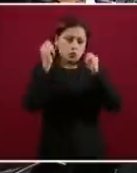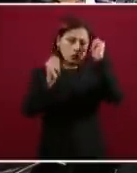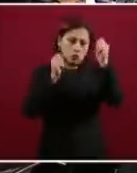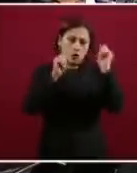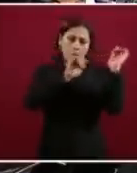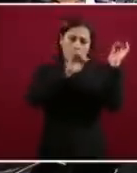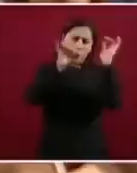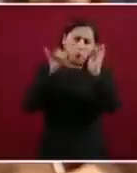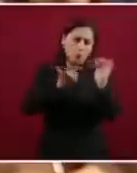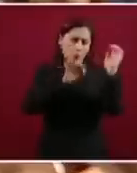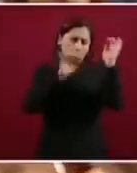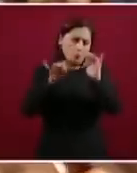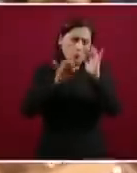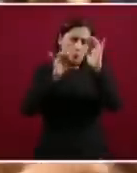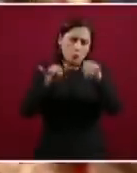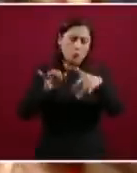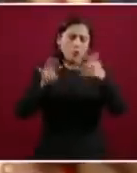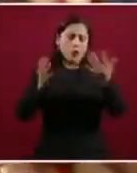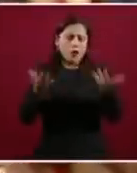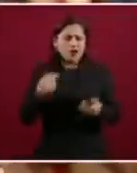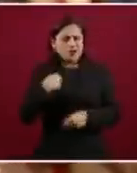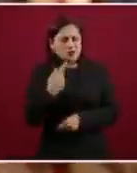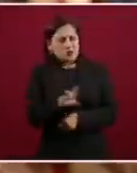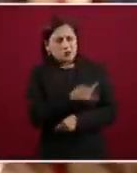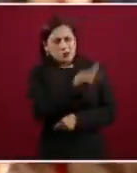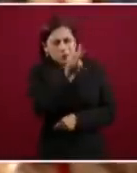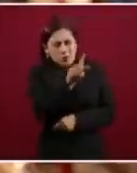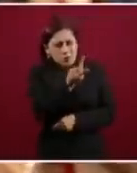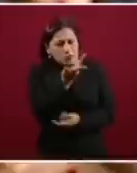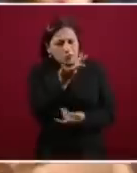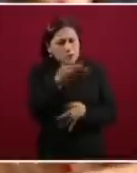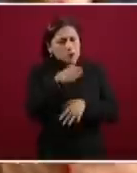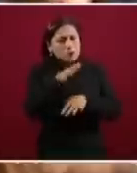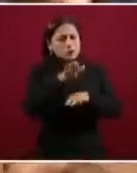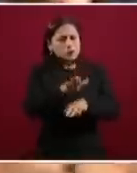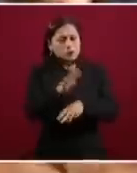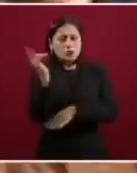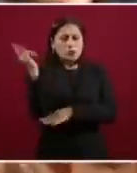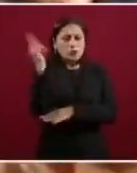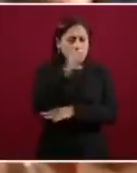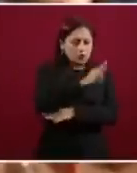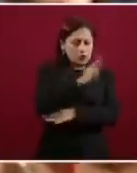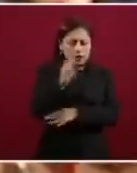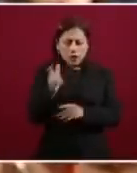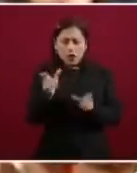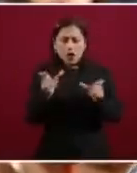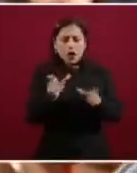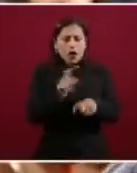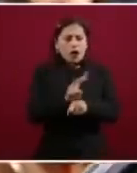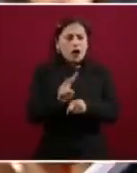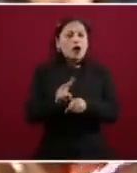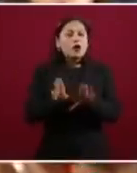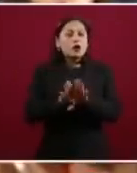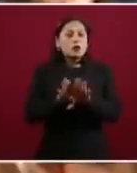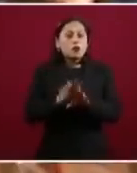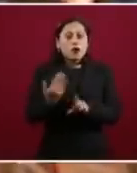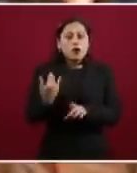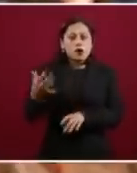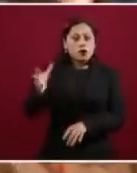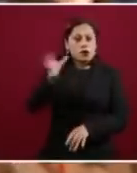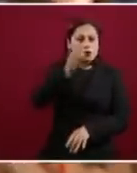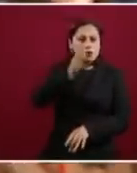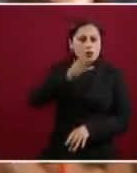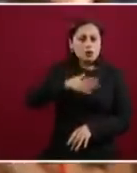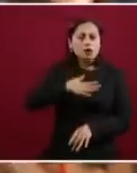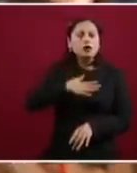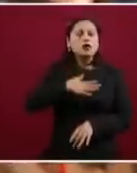Y quisiera preguntarles cómo se van a vigilar específicamente los aeropuertos. Nos acaba de llegar también una información, no sé si ya tiene